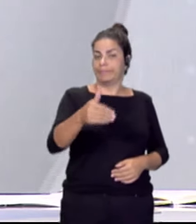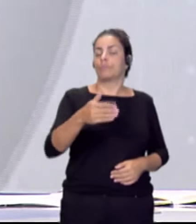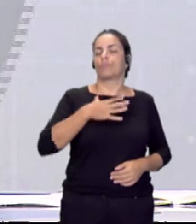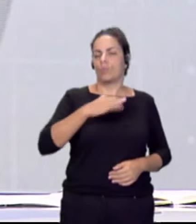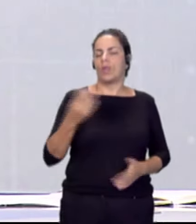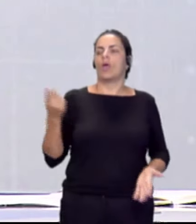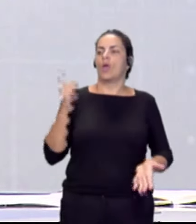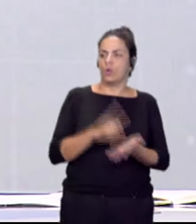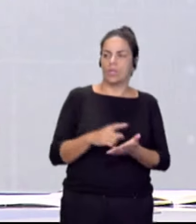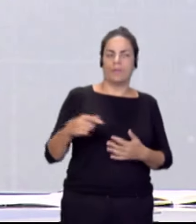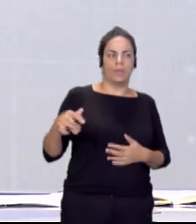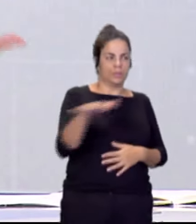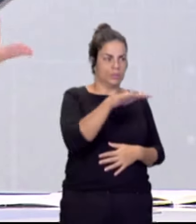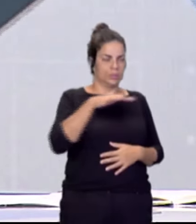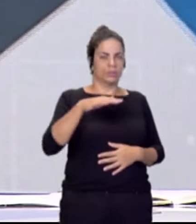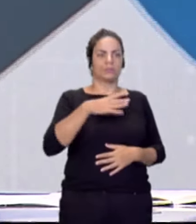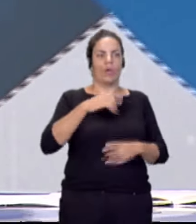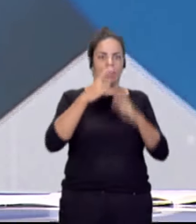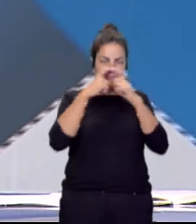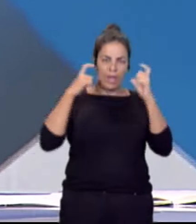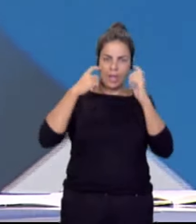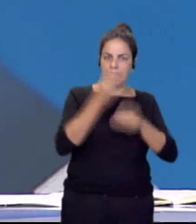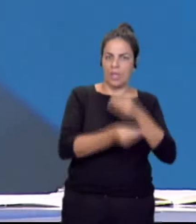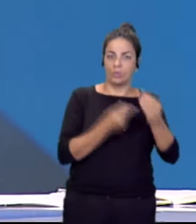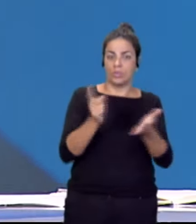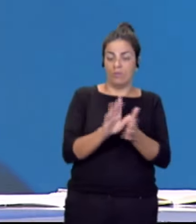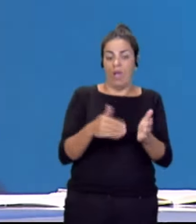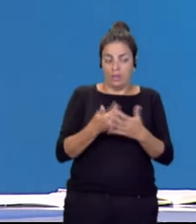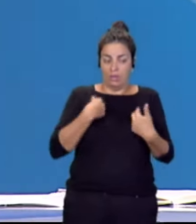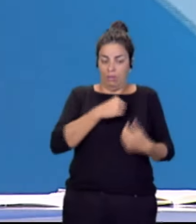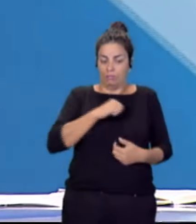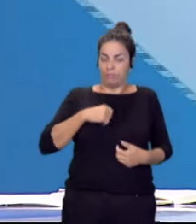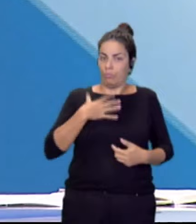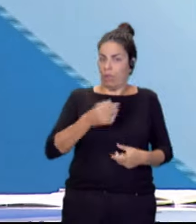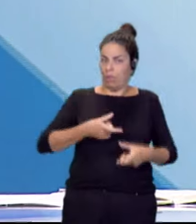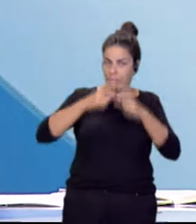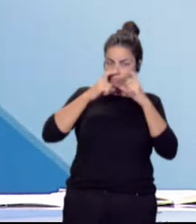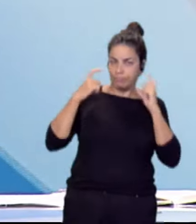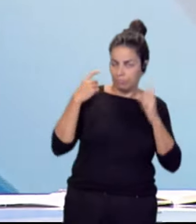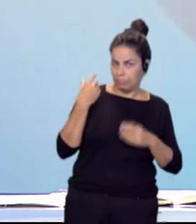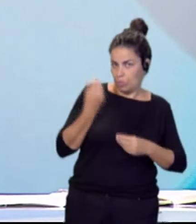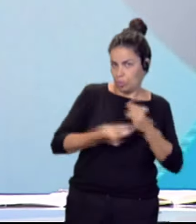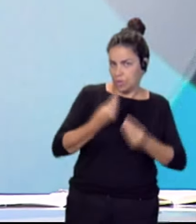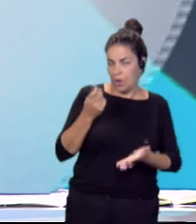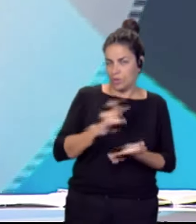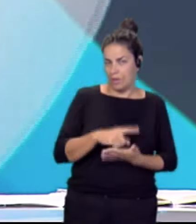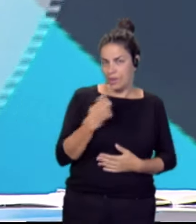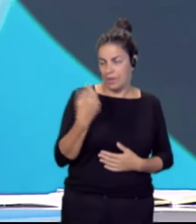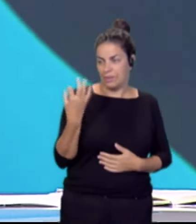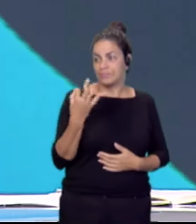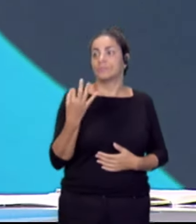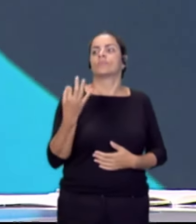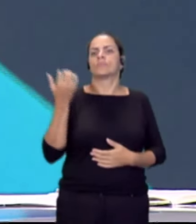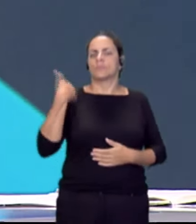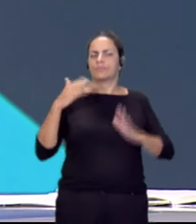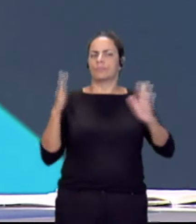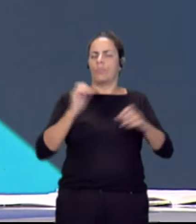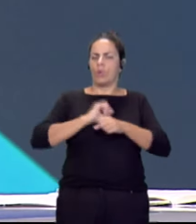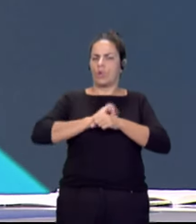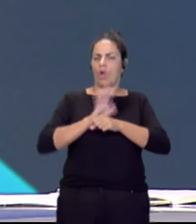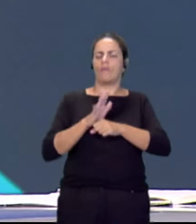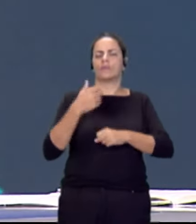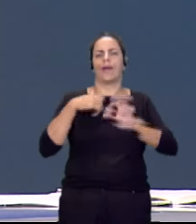gente en nuestra red. Nosotros mismos nos tengamos que poner una mascarilla. Es algo, bueno, que aprendimos en la pandemia del coronavirus. Las mascarillas pues son